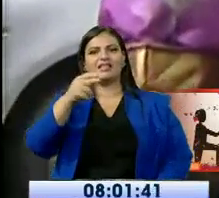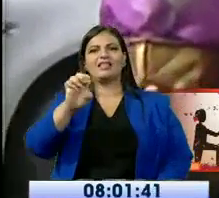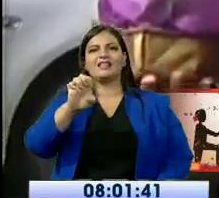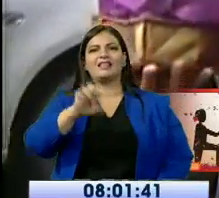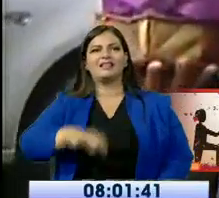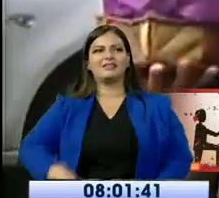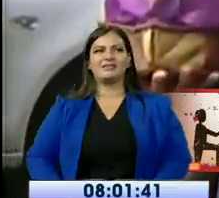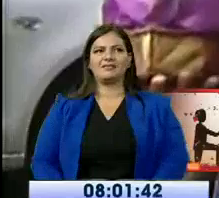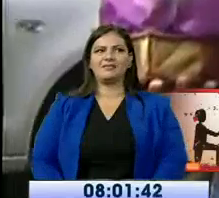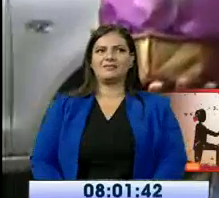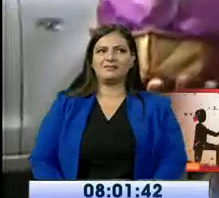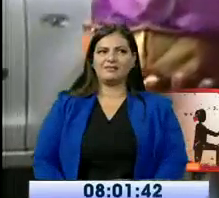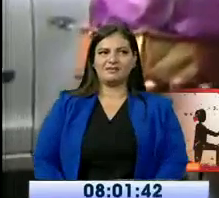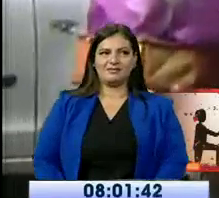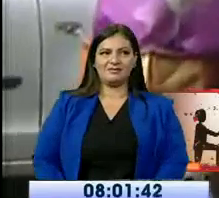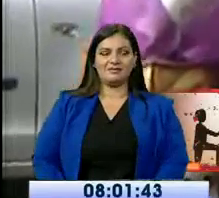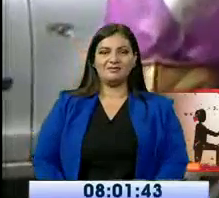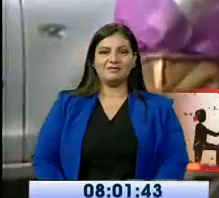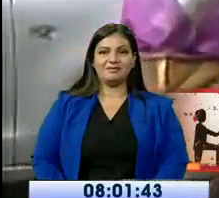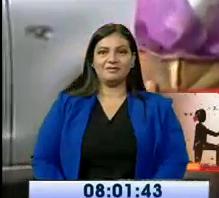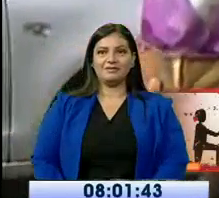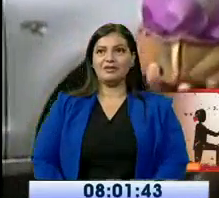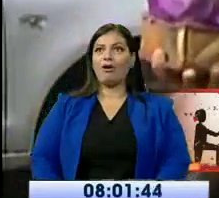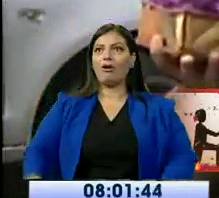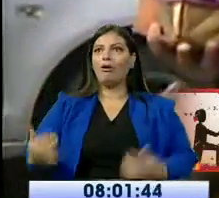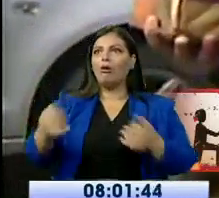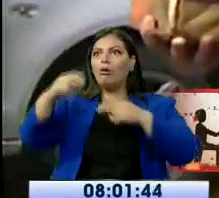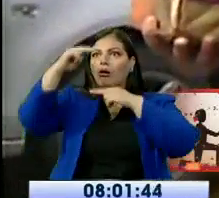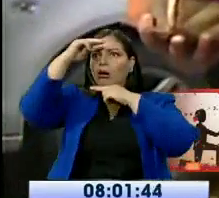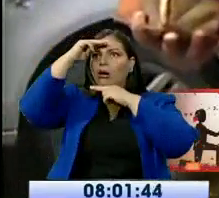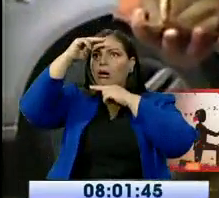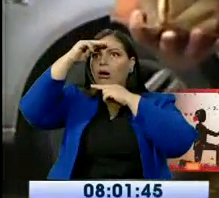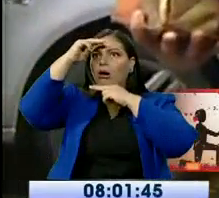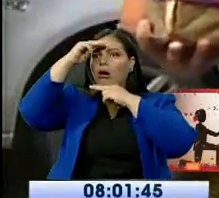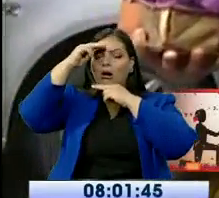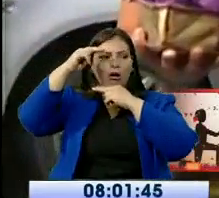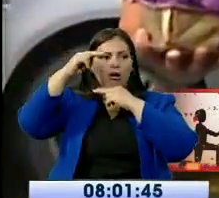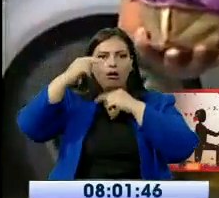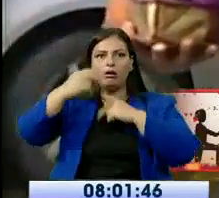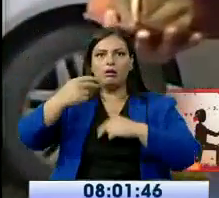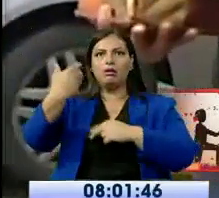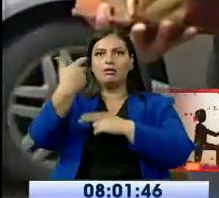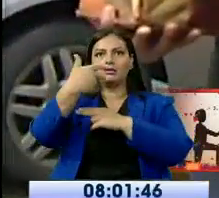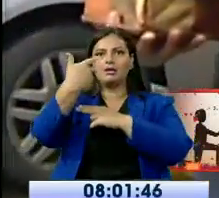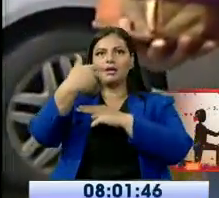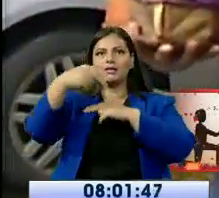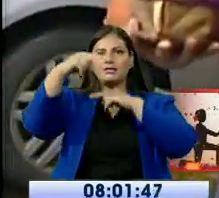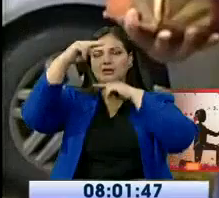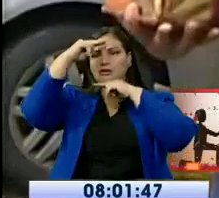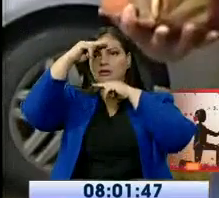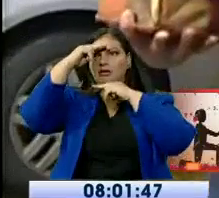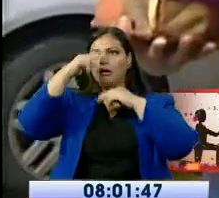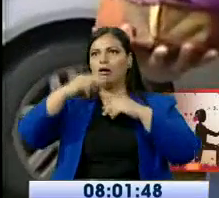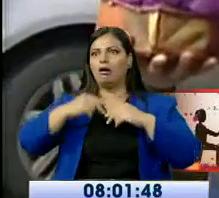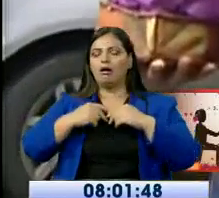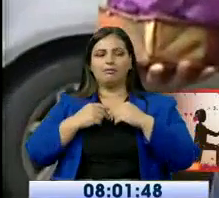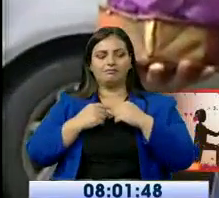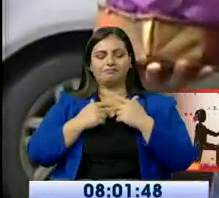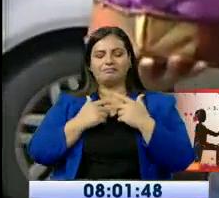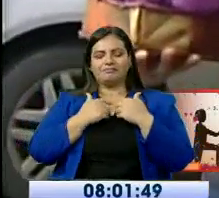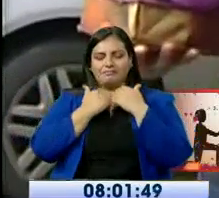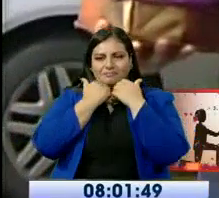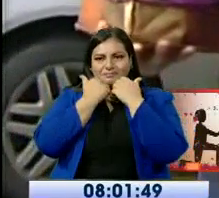Bueno, esto es en vivo. Es en vivo y en directo. Oye, está que sube, está erizadito. No. En vivo y en directo. Mi amor, quiero que sepas que en este